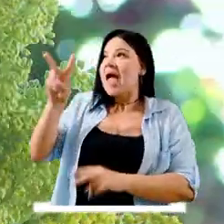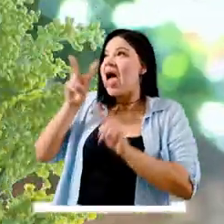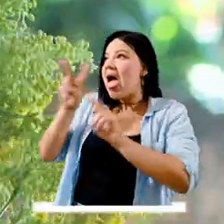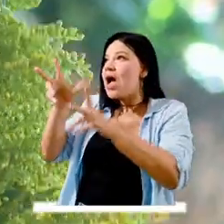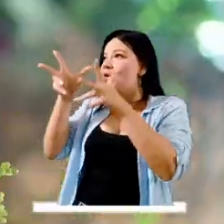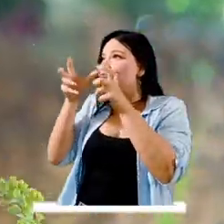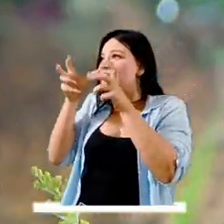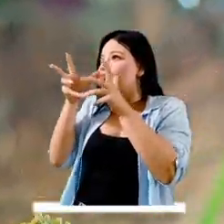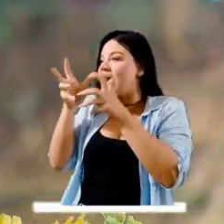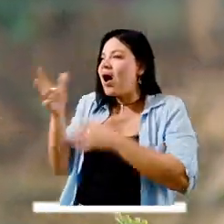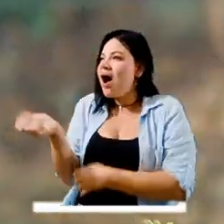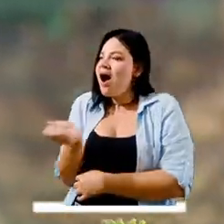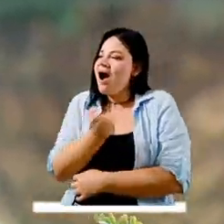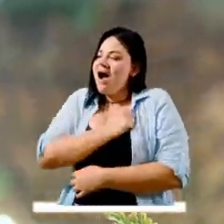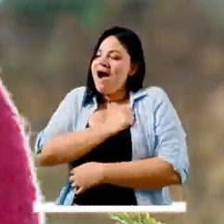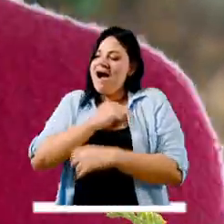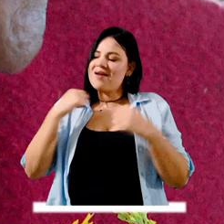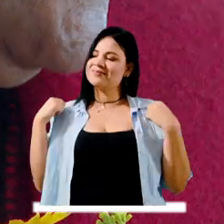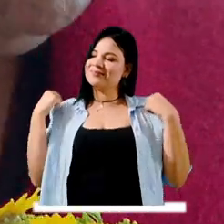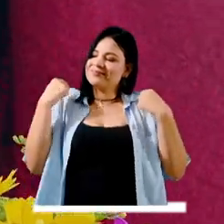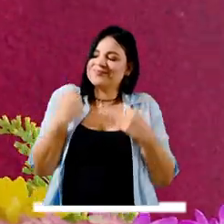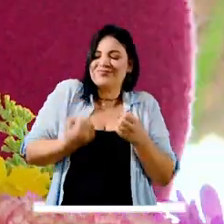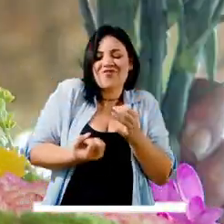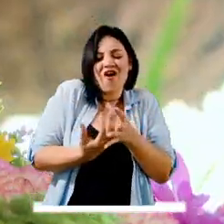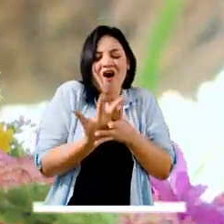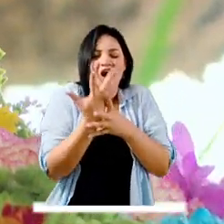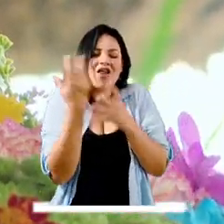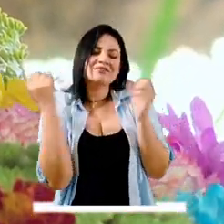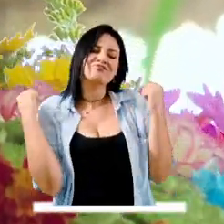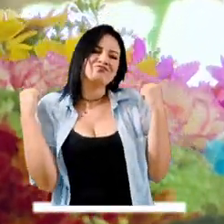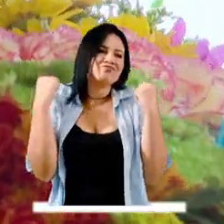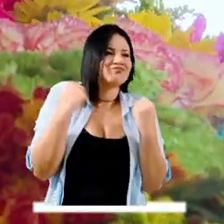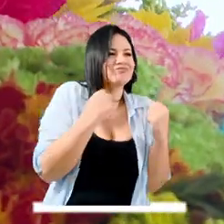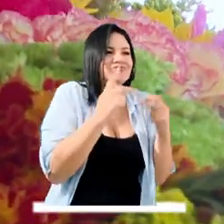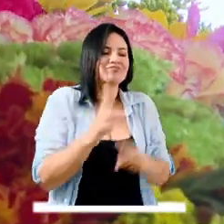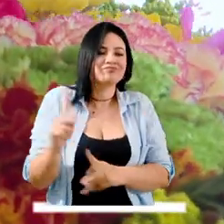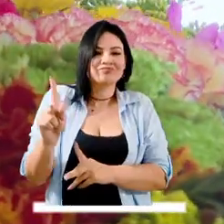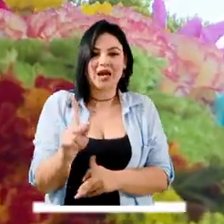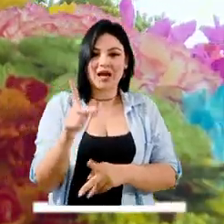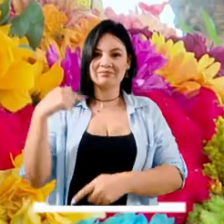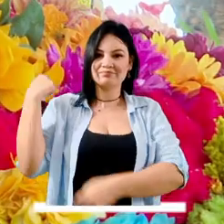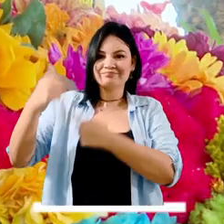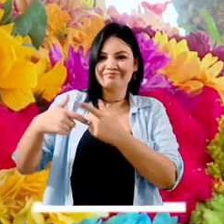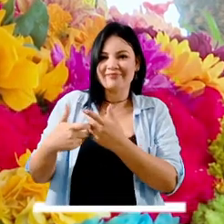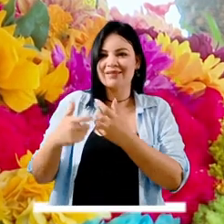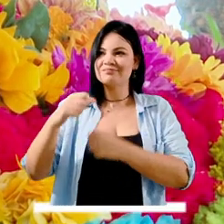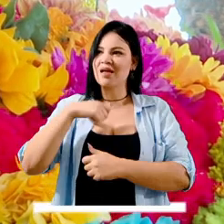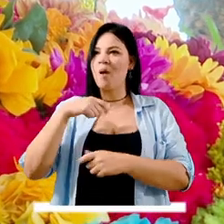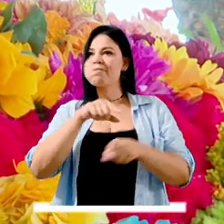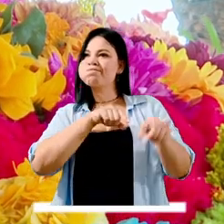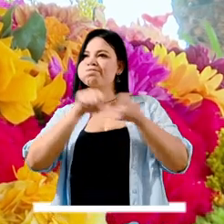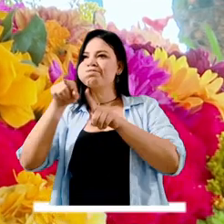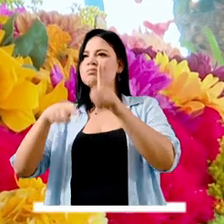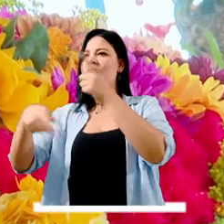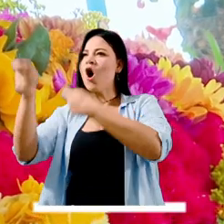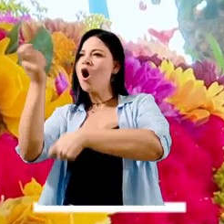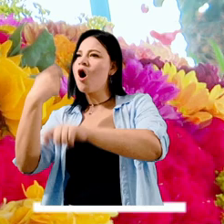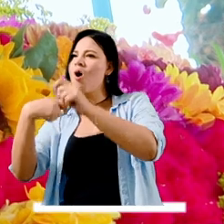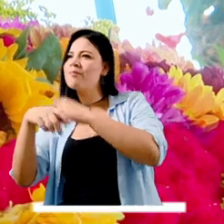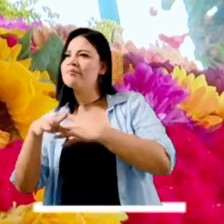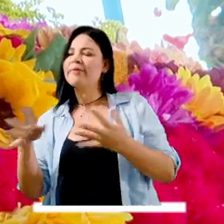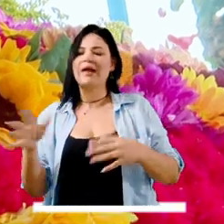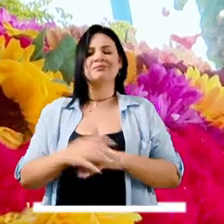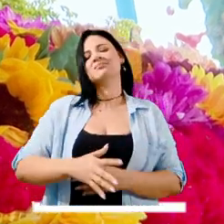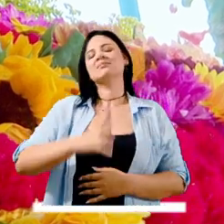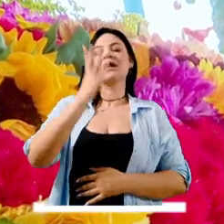que nos llenamos de orgullo por la manifestación silletera y hoy las nuevas generaciones lo llevan en sus formas. Tenemos comercios,